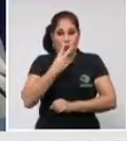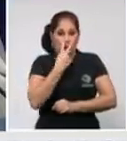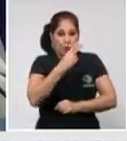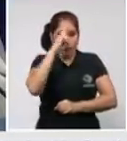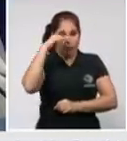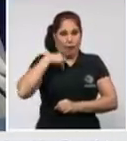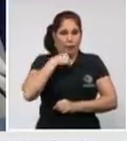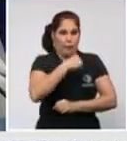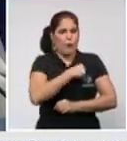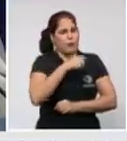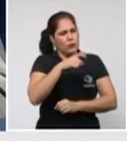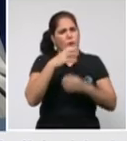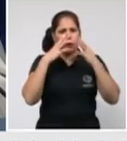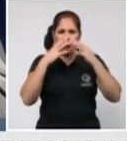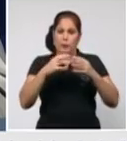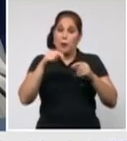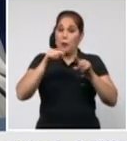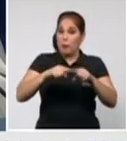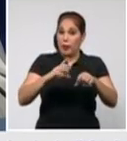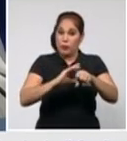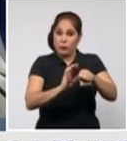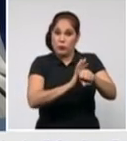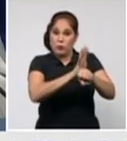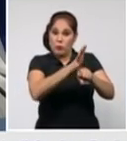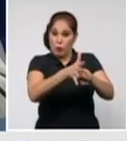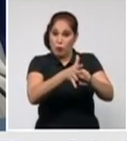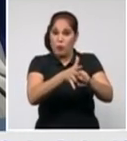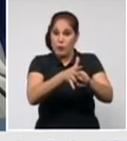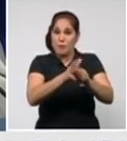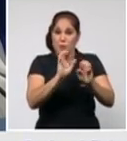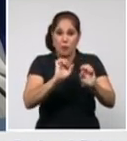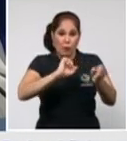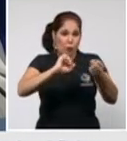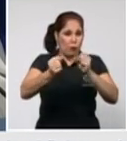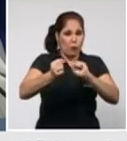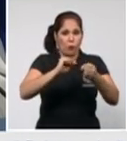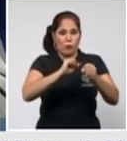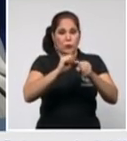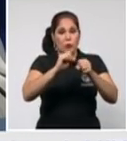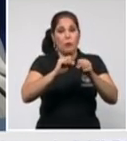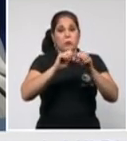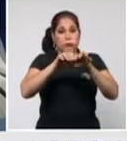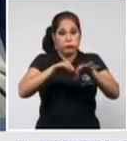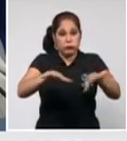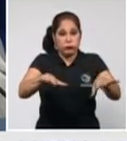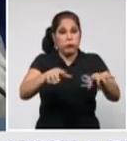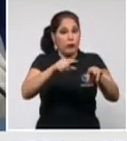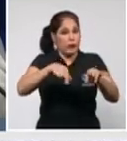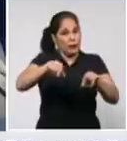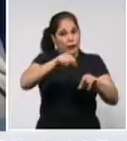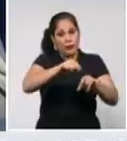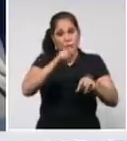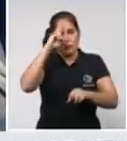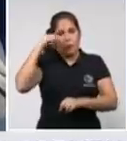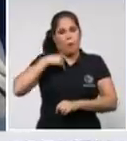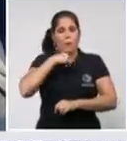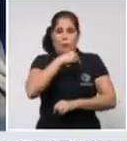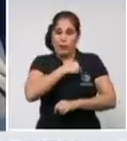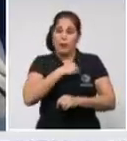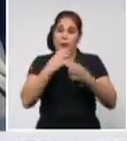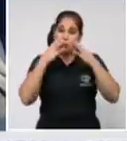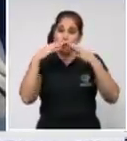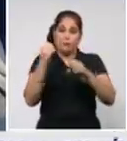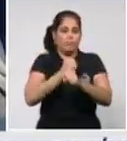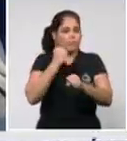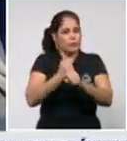Pero ahora en la COVID-19, en el control de la COVID-19, realmente se han lucido.